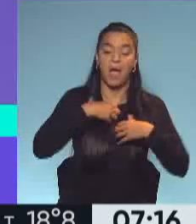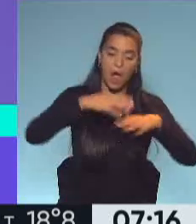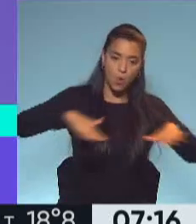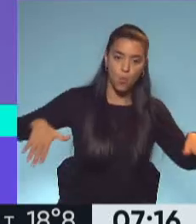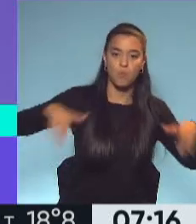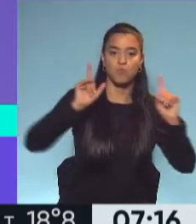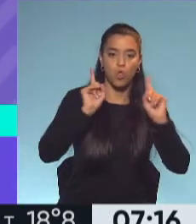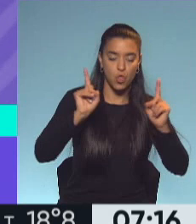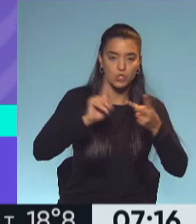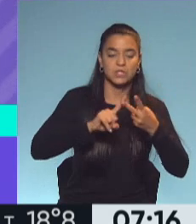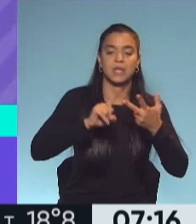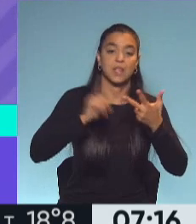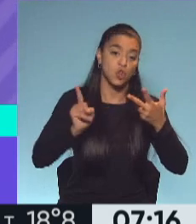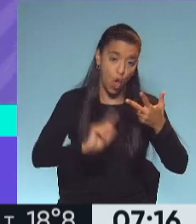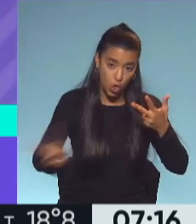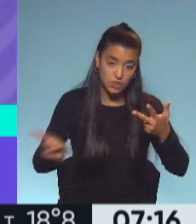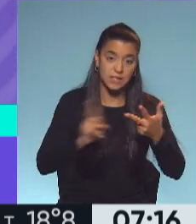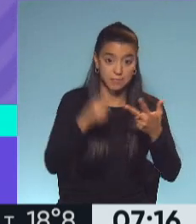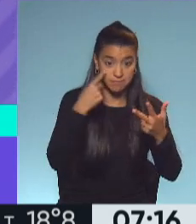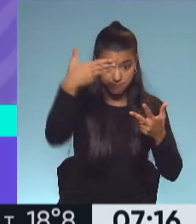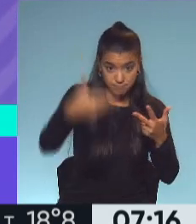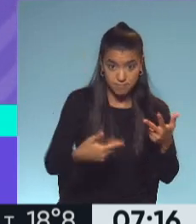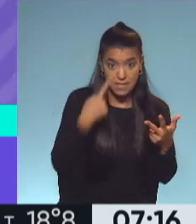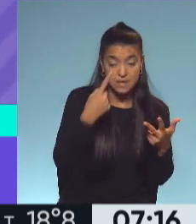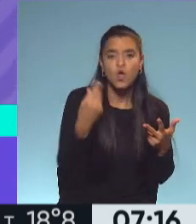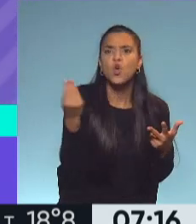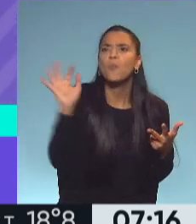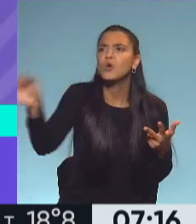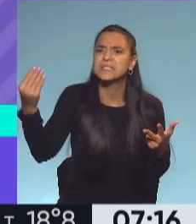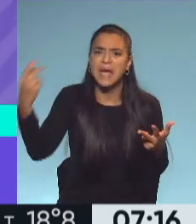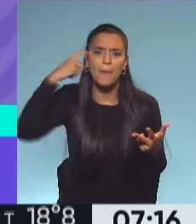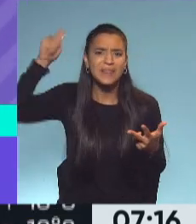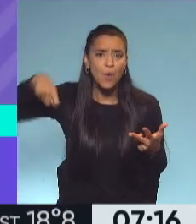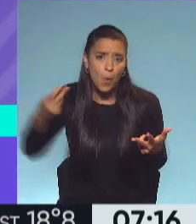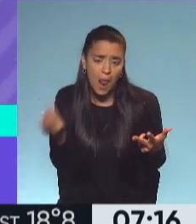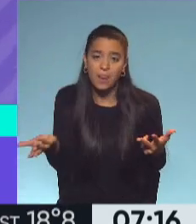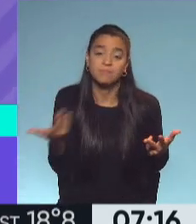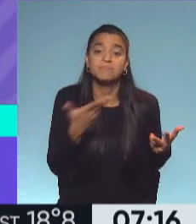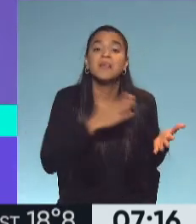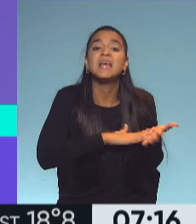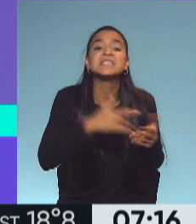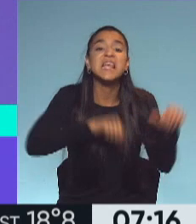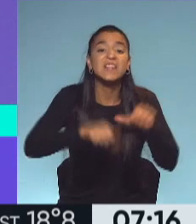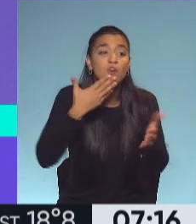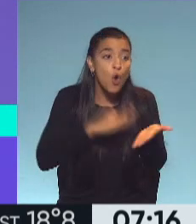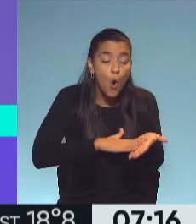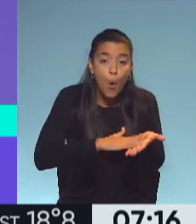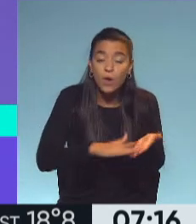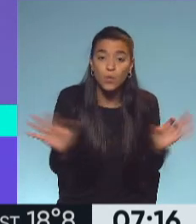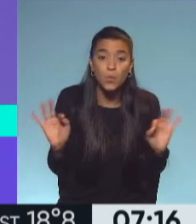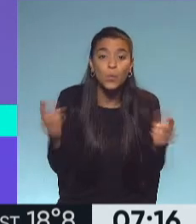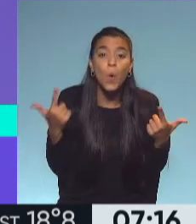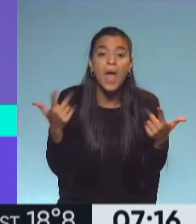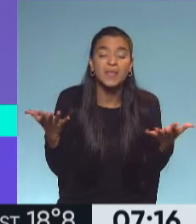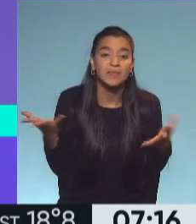los docentes, los no docentes... Mira, ahí ¿Y cómo lo saben los mismos del tribunal? No hay ningún basamento científico que esté por lo